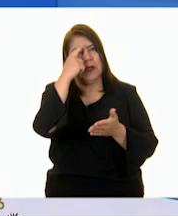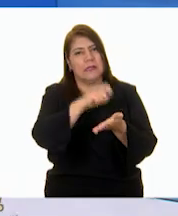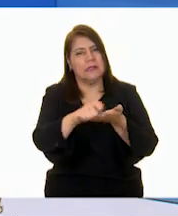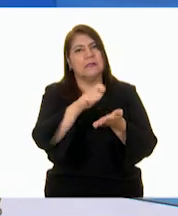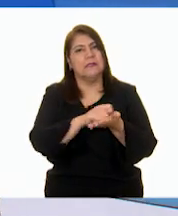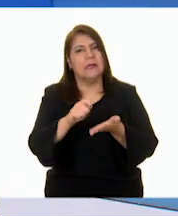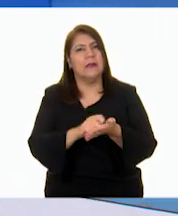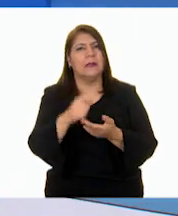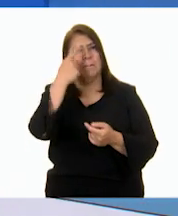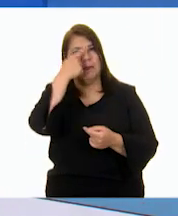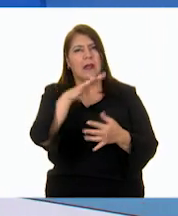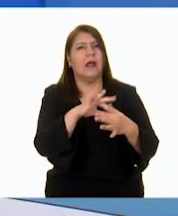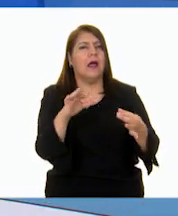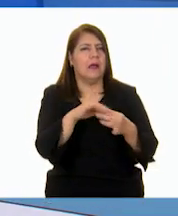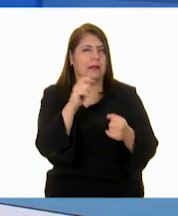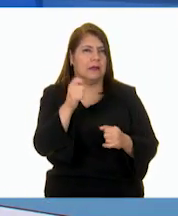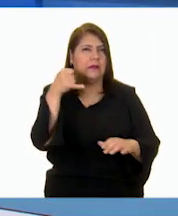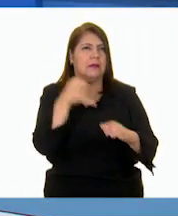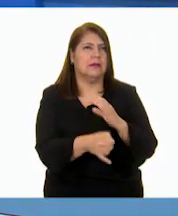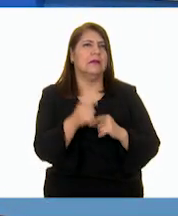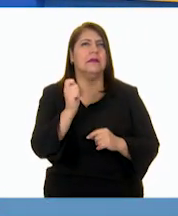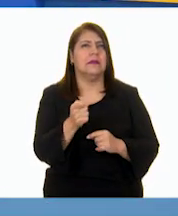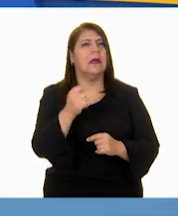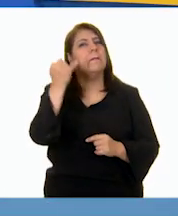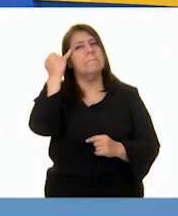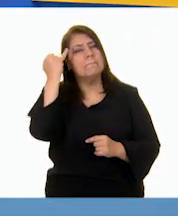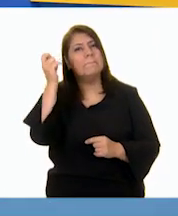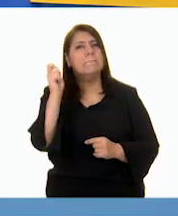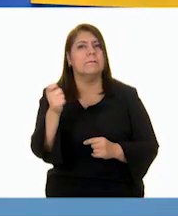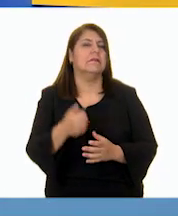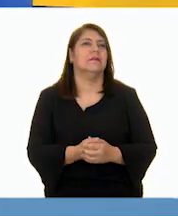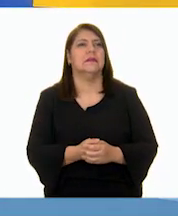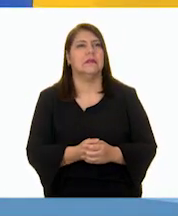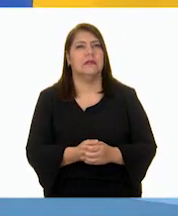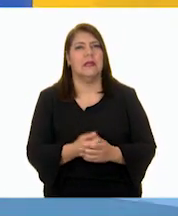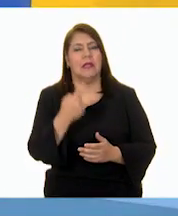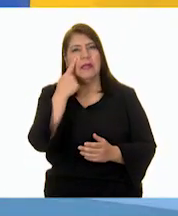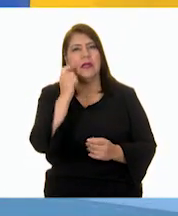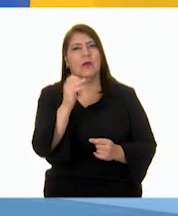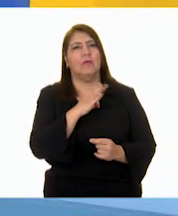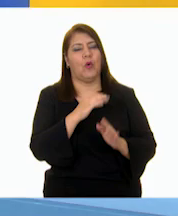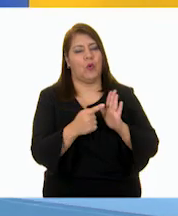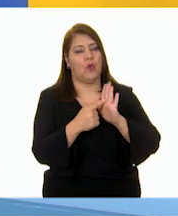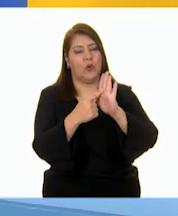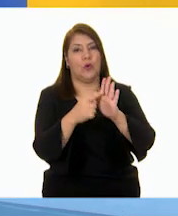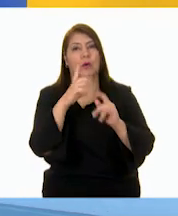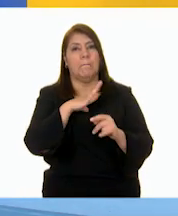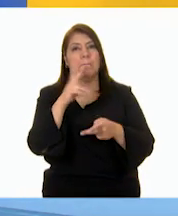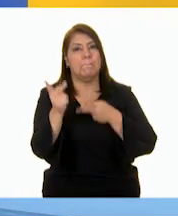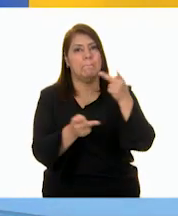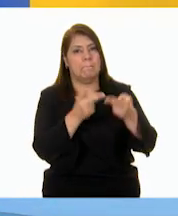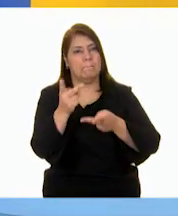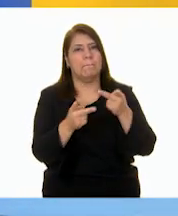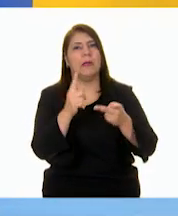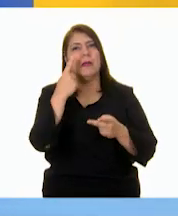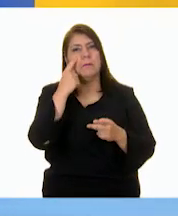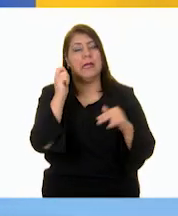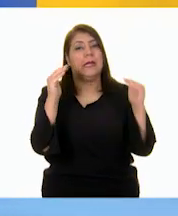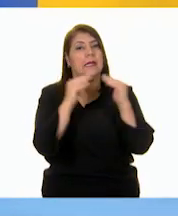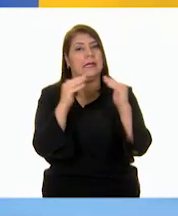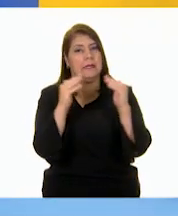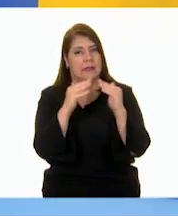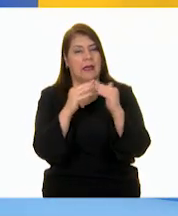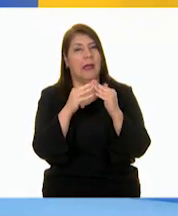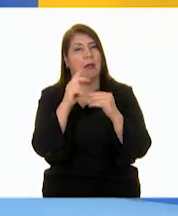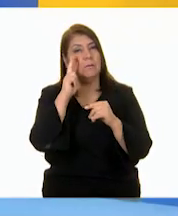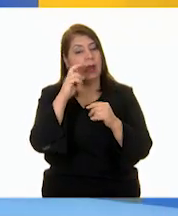su reporte. Ahora, ¿qué les parece si nos presentan sus preguntas? Y en casa, bien listos, observen el